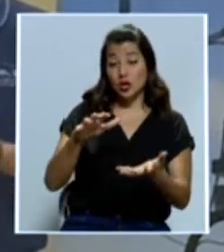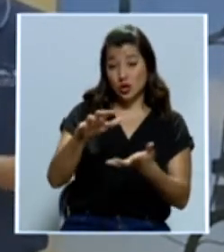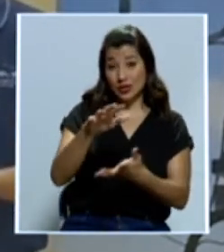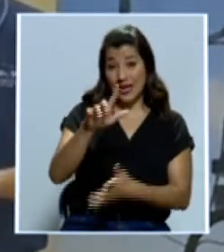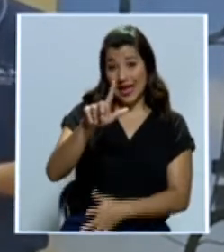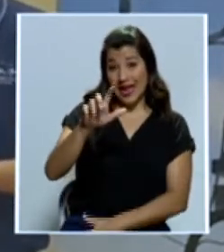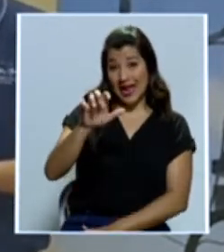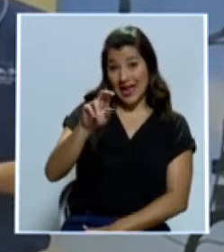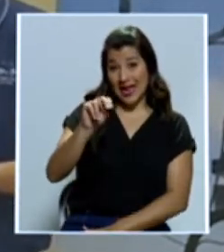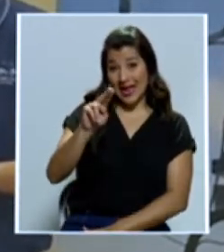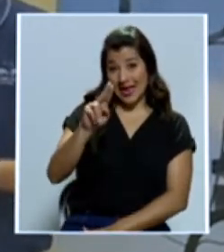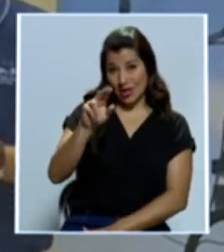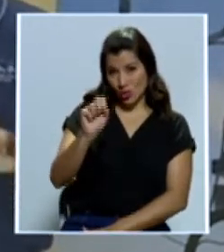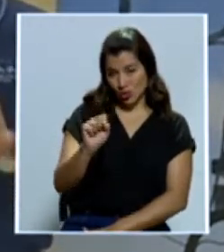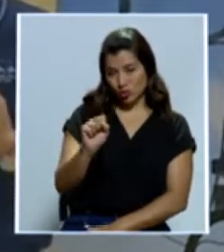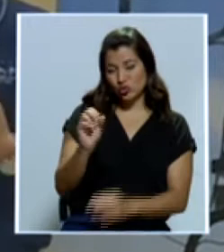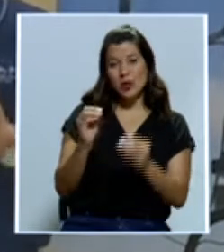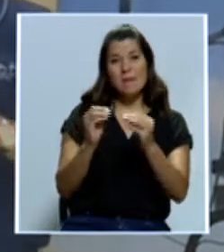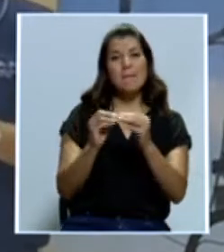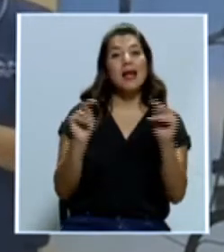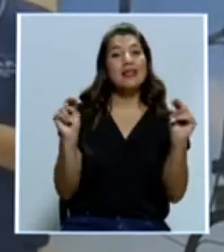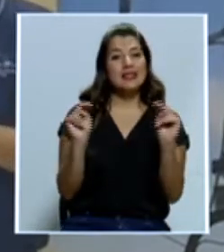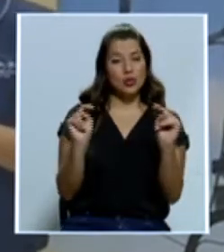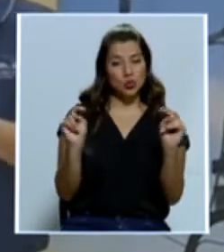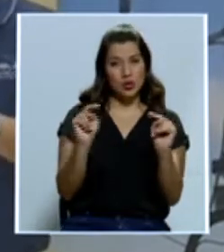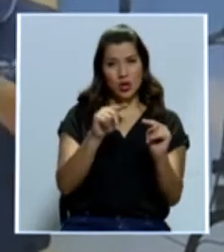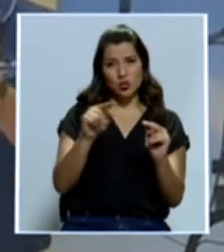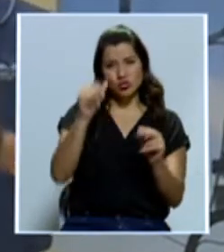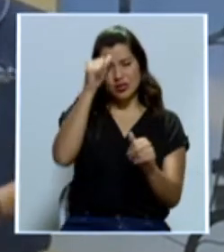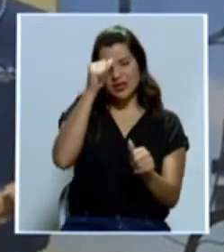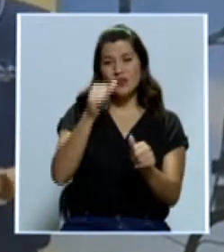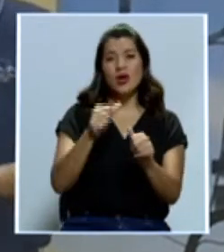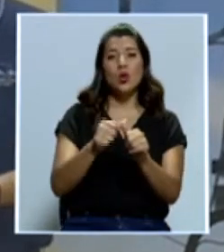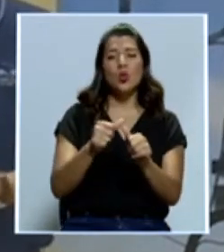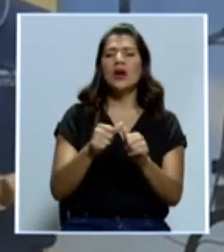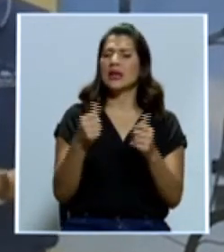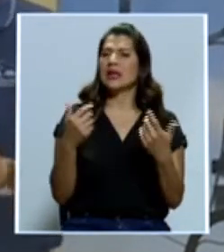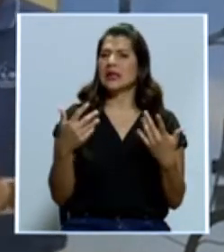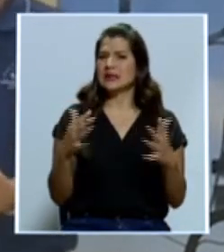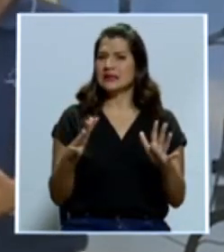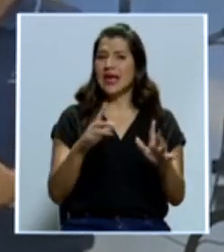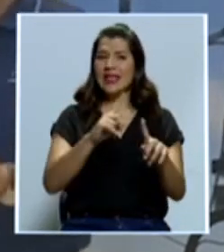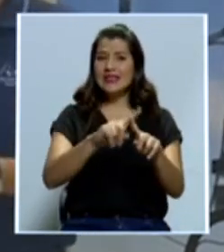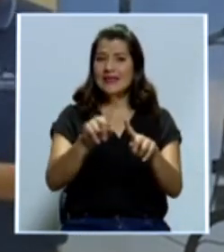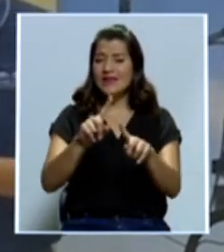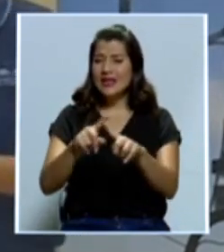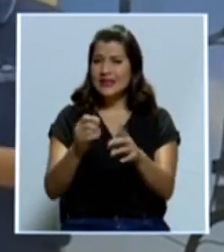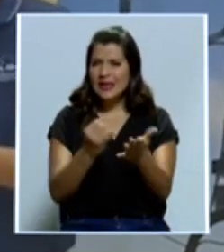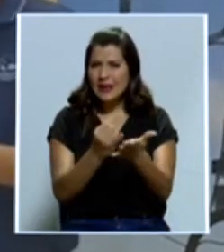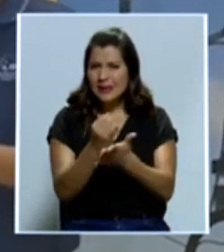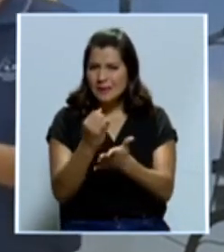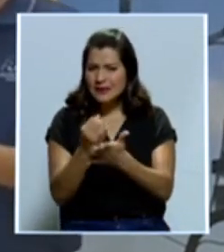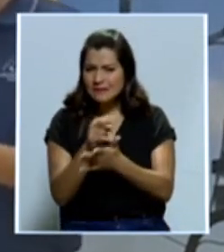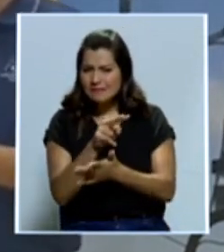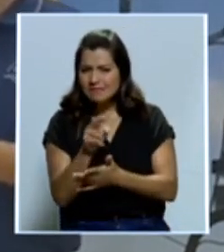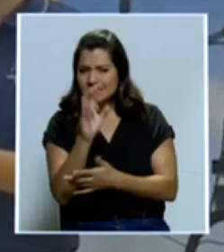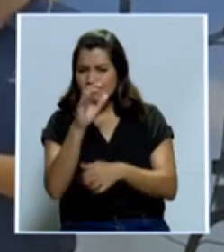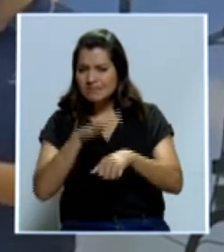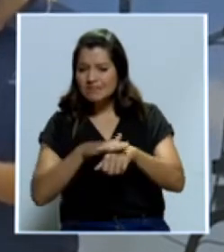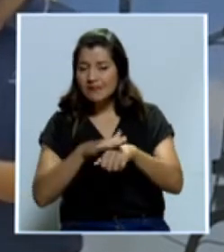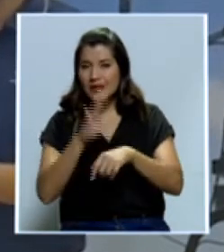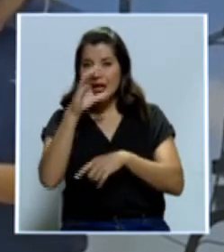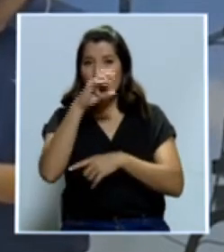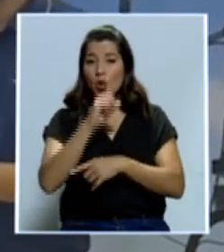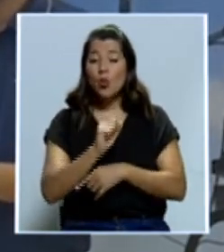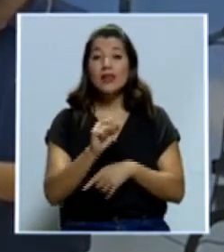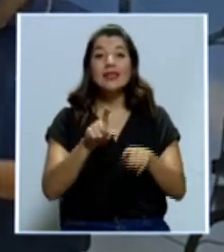neutra. Esto, recordemos que diversos estudios nos indica que también es una